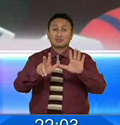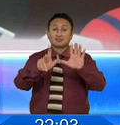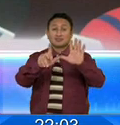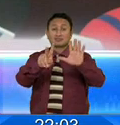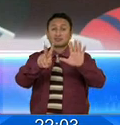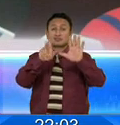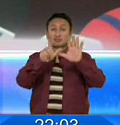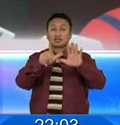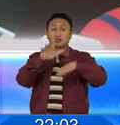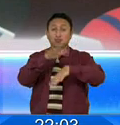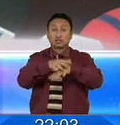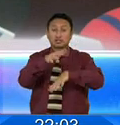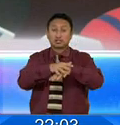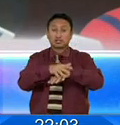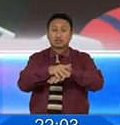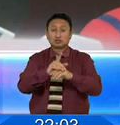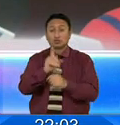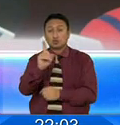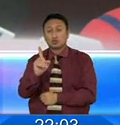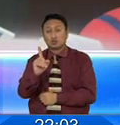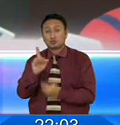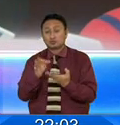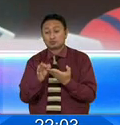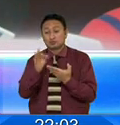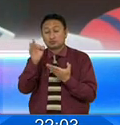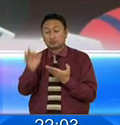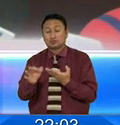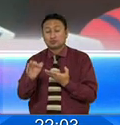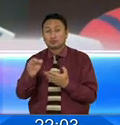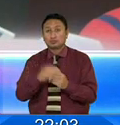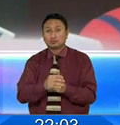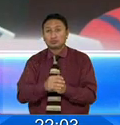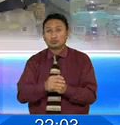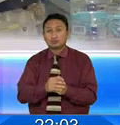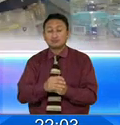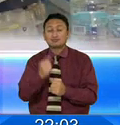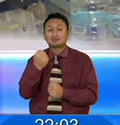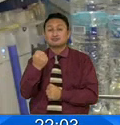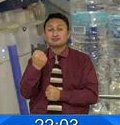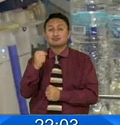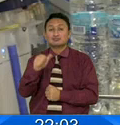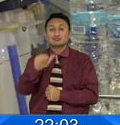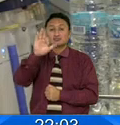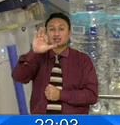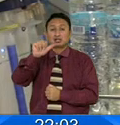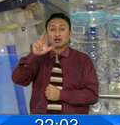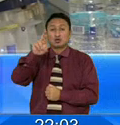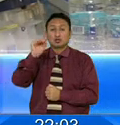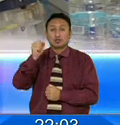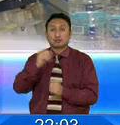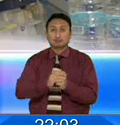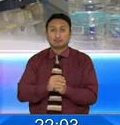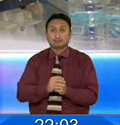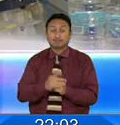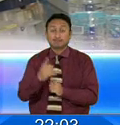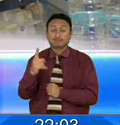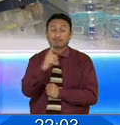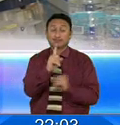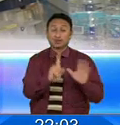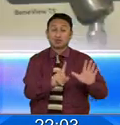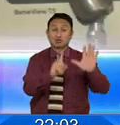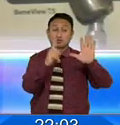Machala y 1 en la ciudad de Santa Rosa. La preocupación es que uno de los contagiados presentó